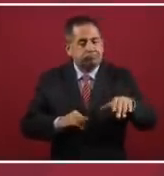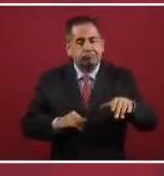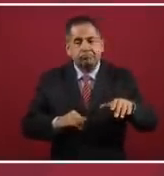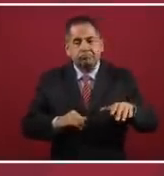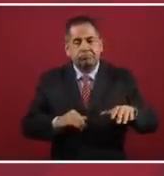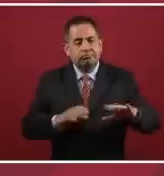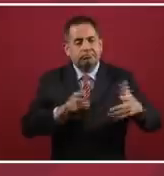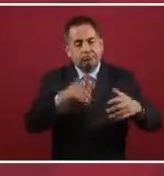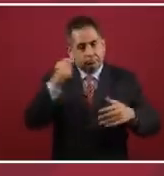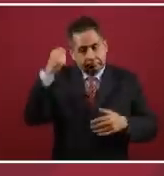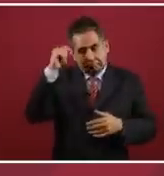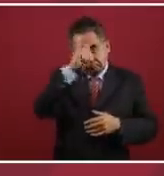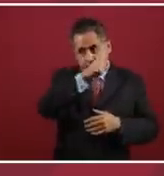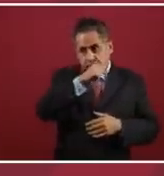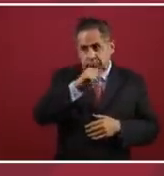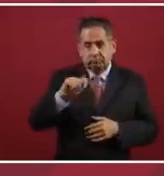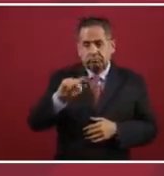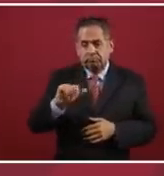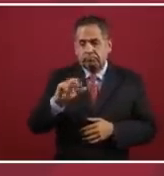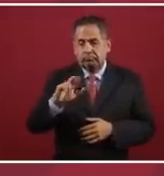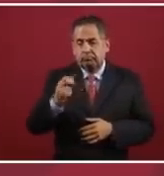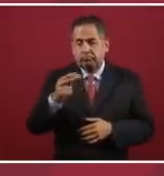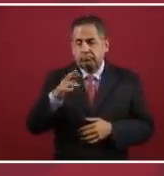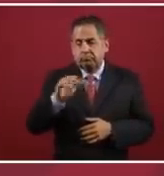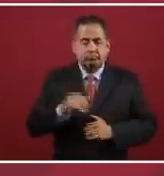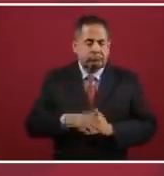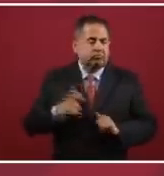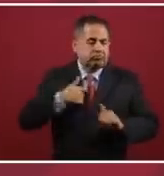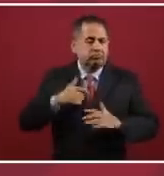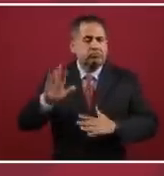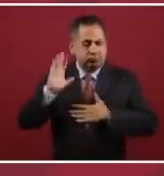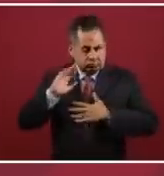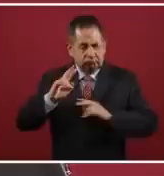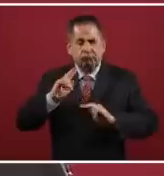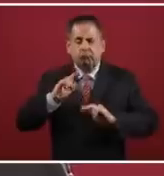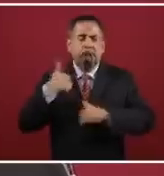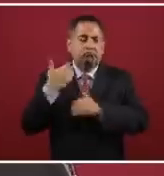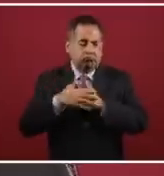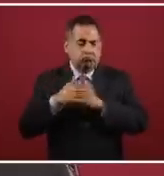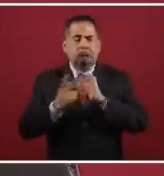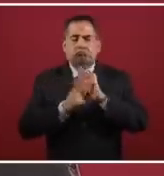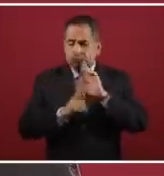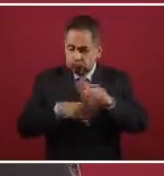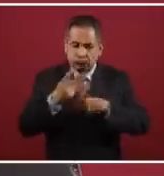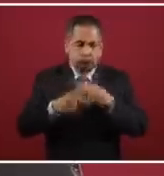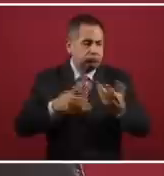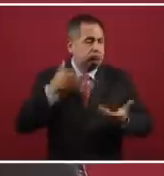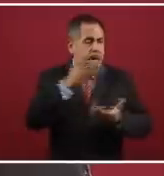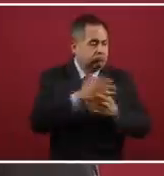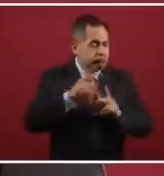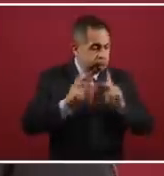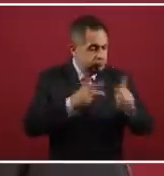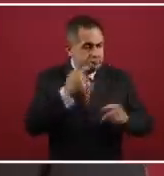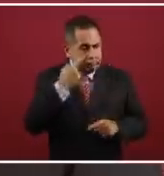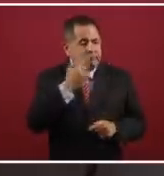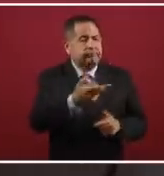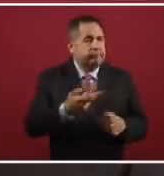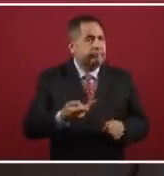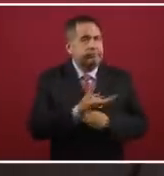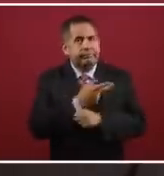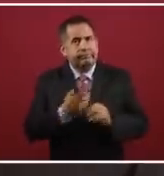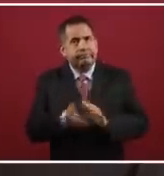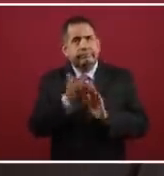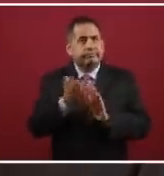la Tarahumara. Y hice el compromiso incluso de regresar para mejorar